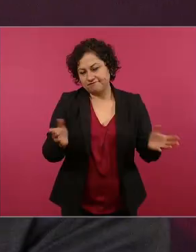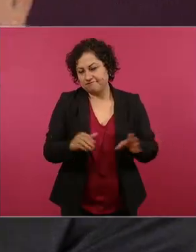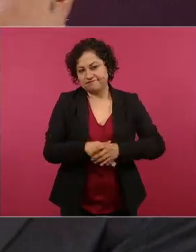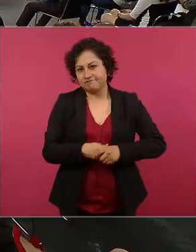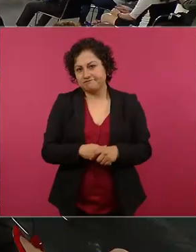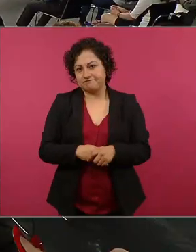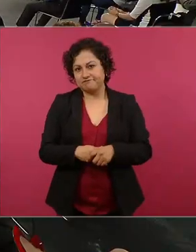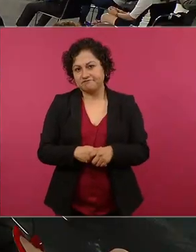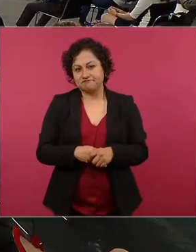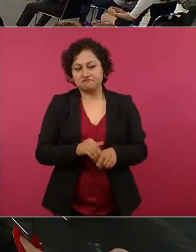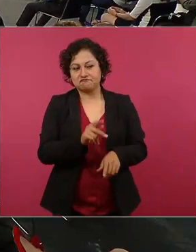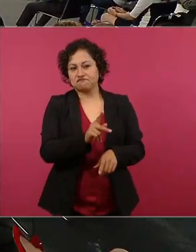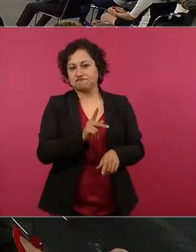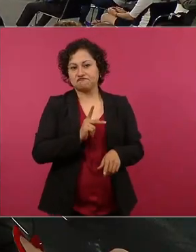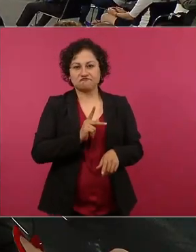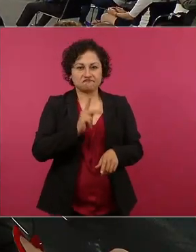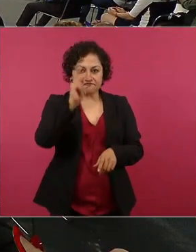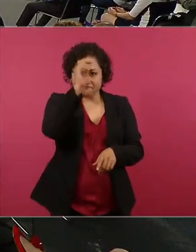no comparte